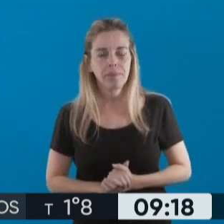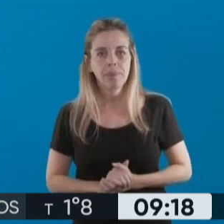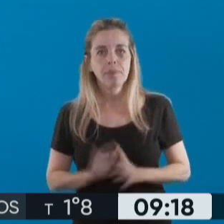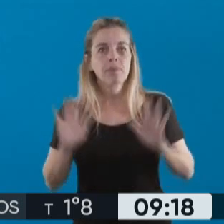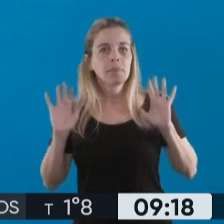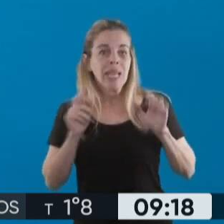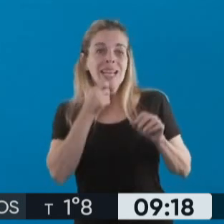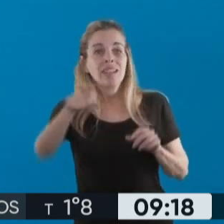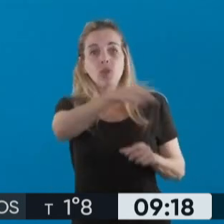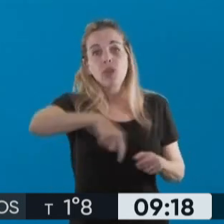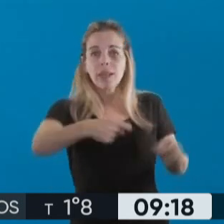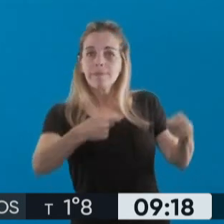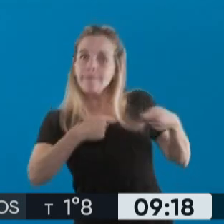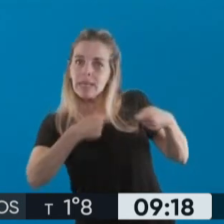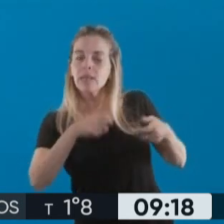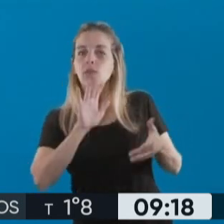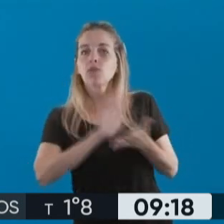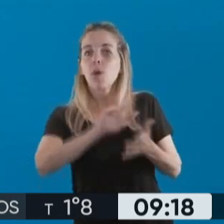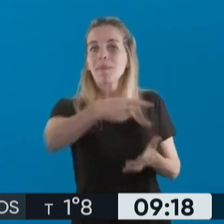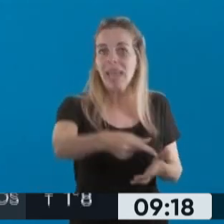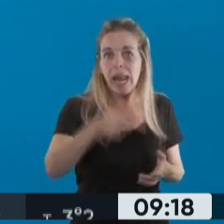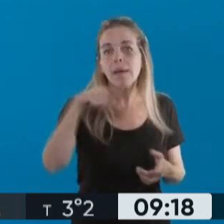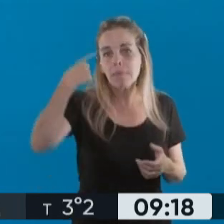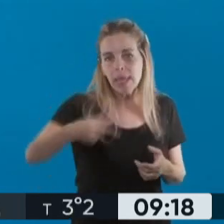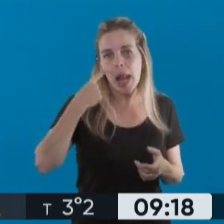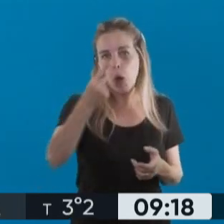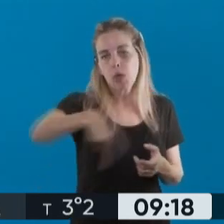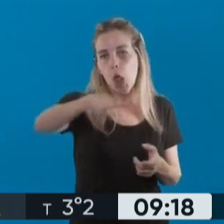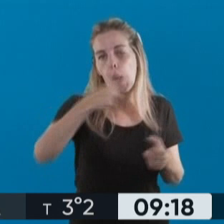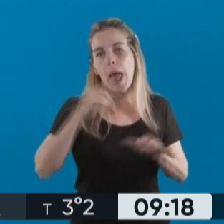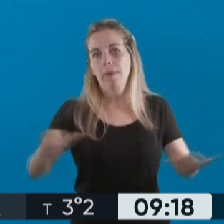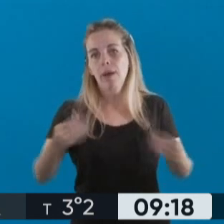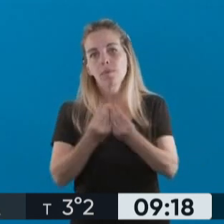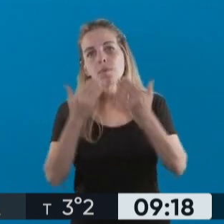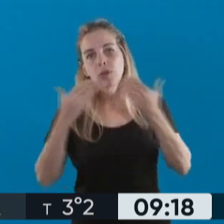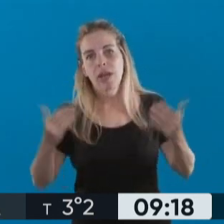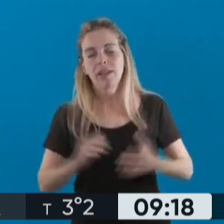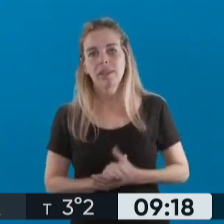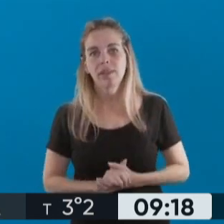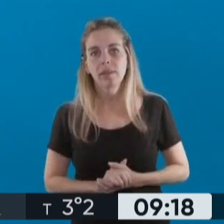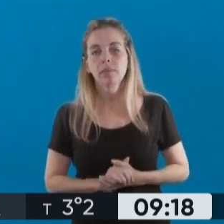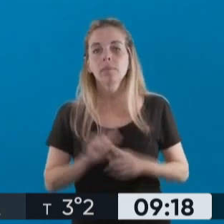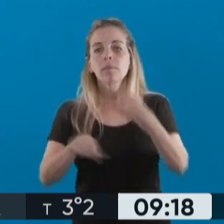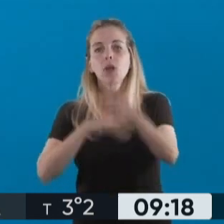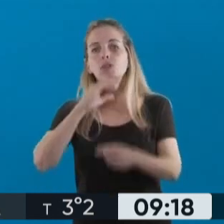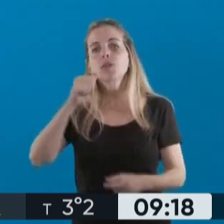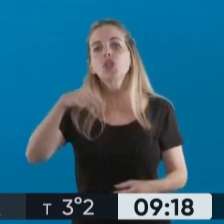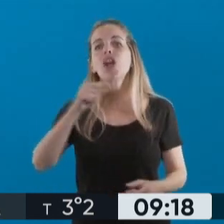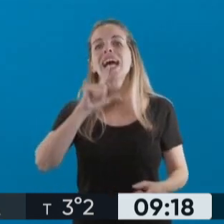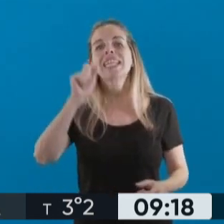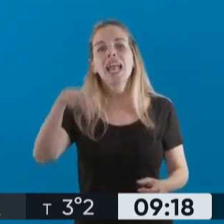Si me insisten con respecto a lo de mañana, lo van a ver mañana. Muchas gracias. Muchas gracias. Jonathan Eguiar, del